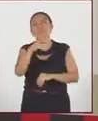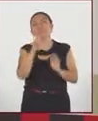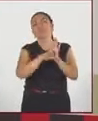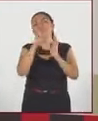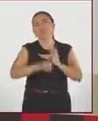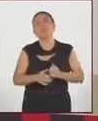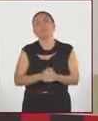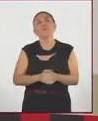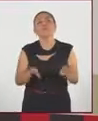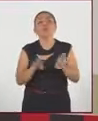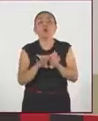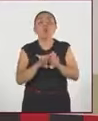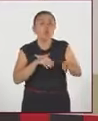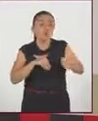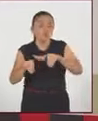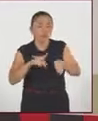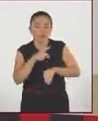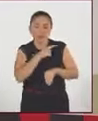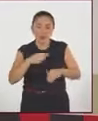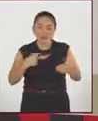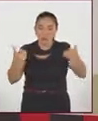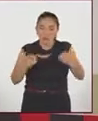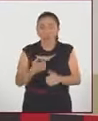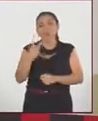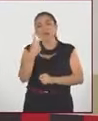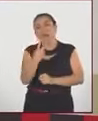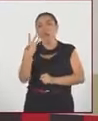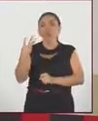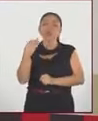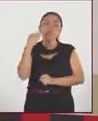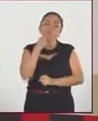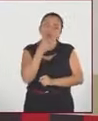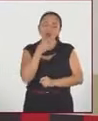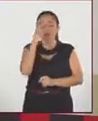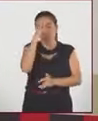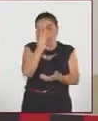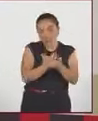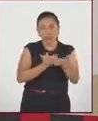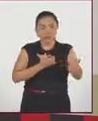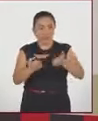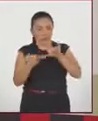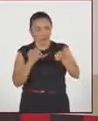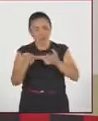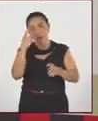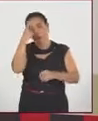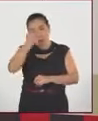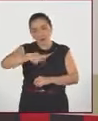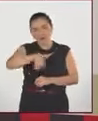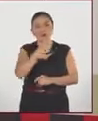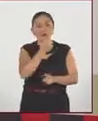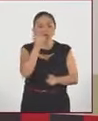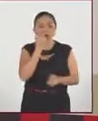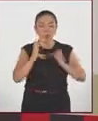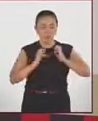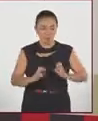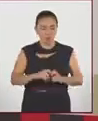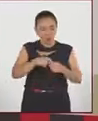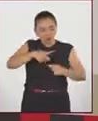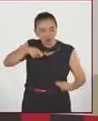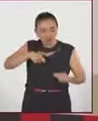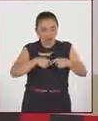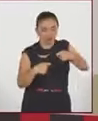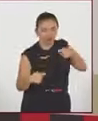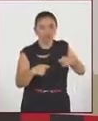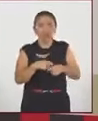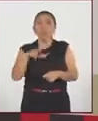los movimientos que hay que hacer 2-3 minutos cada cierto tiempo para tratar de que las articulaciones pues también no se